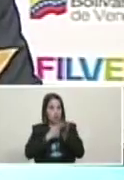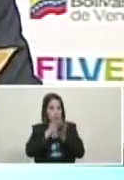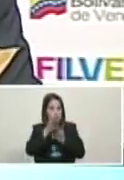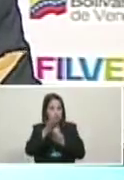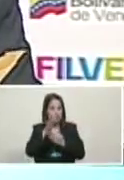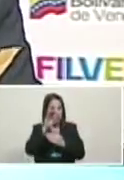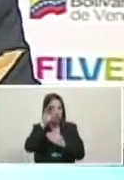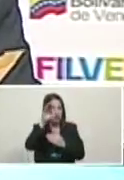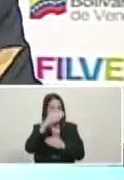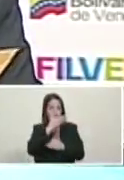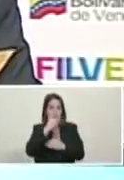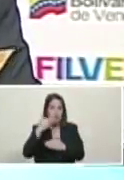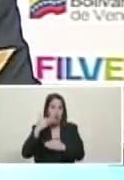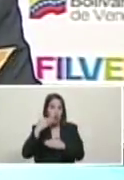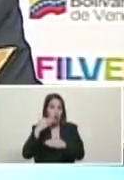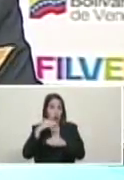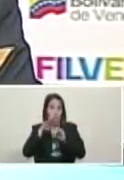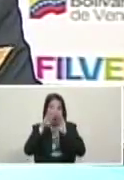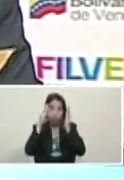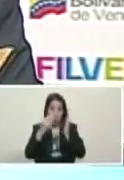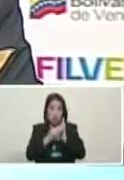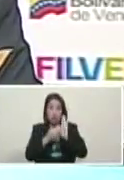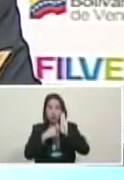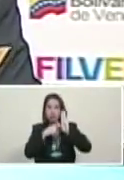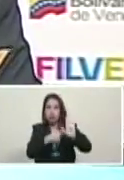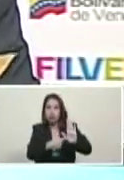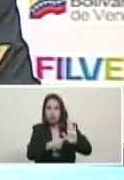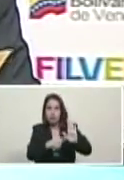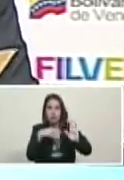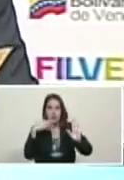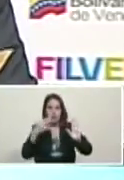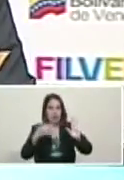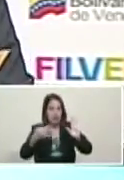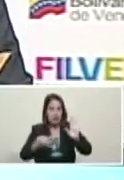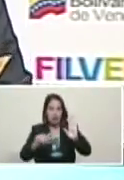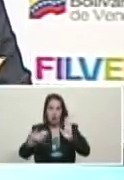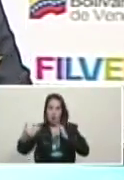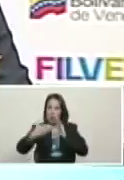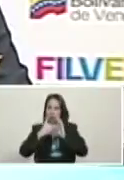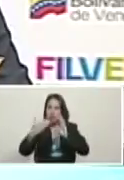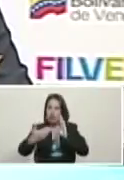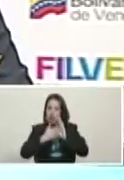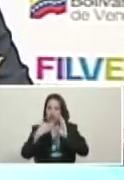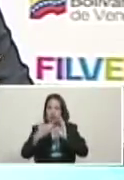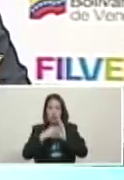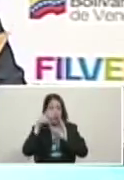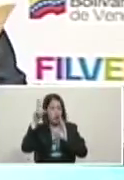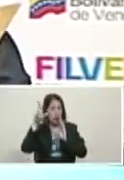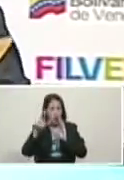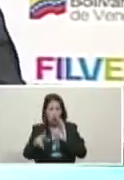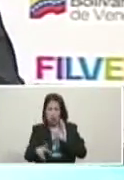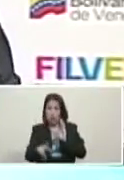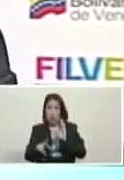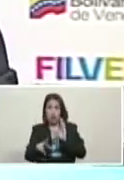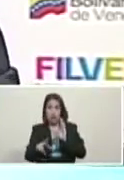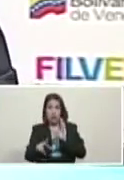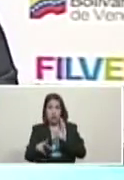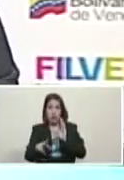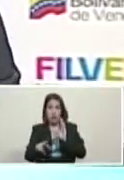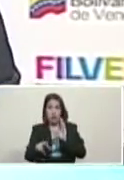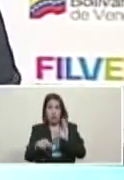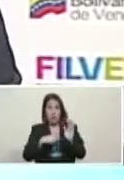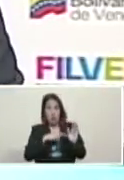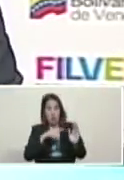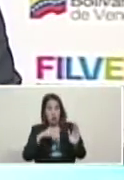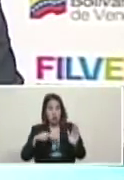influyente, para que el mundo, a propósito de los ataques que se nos hacen diariamente,